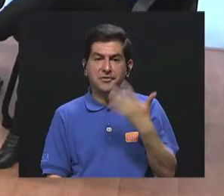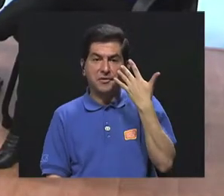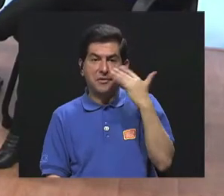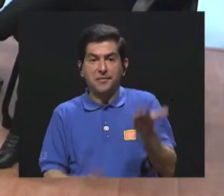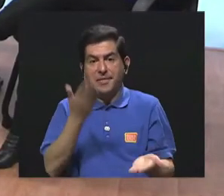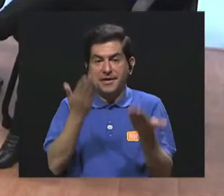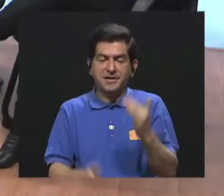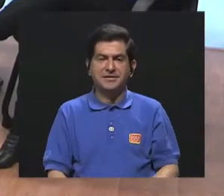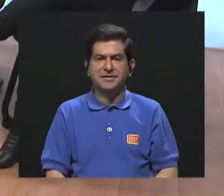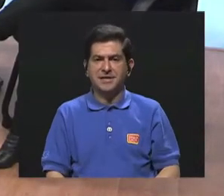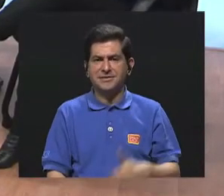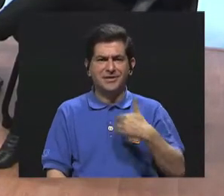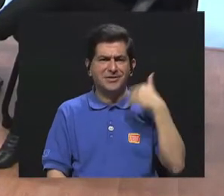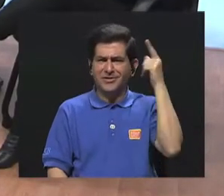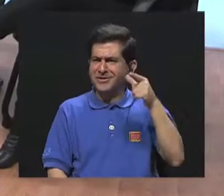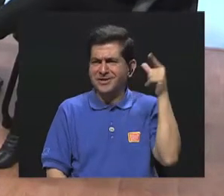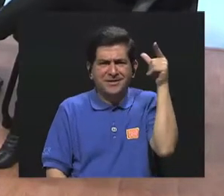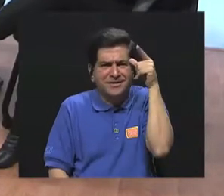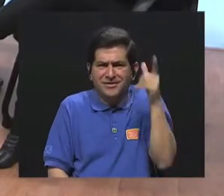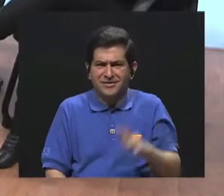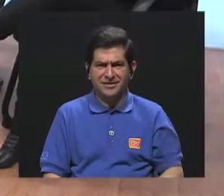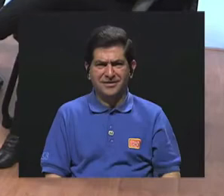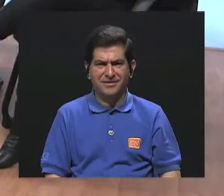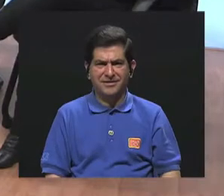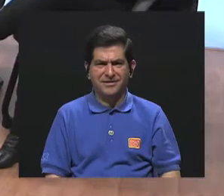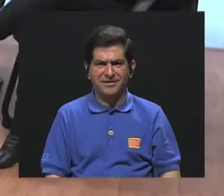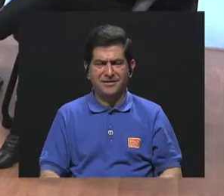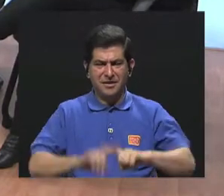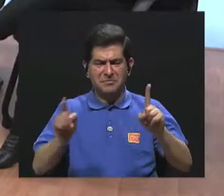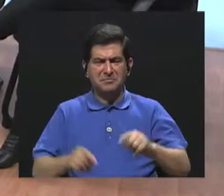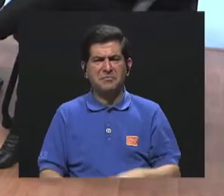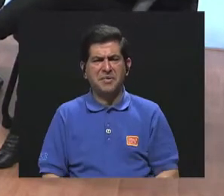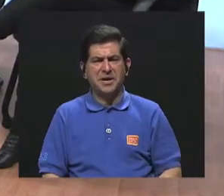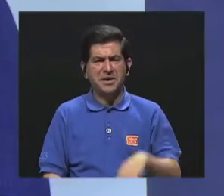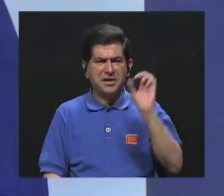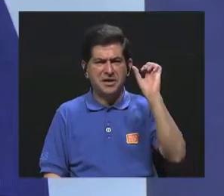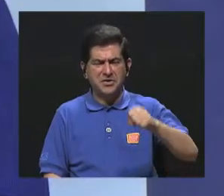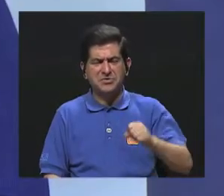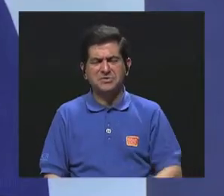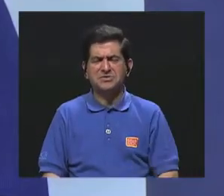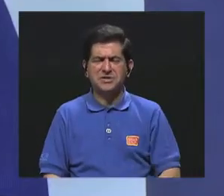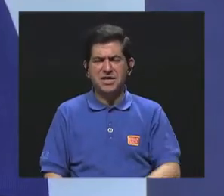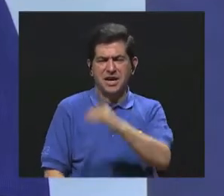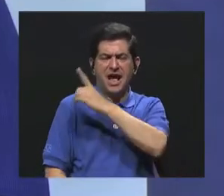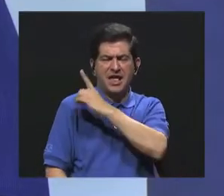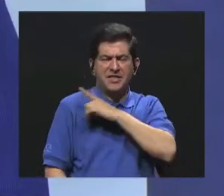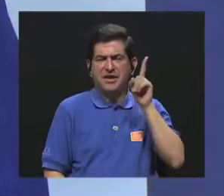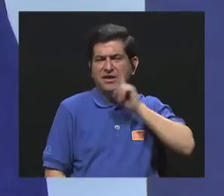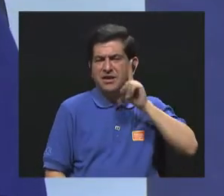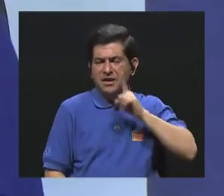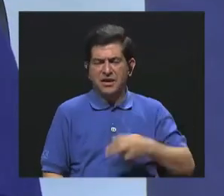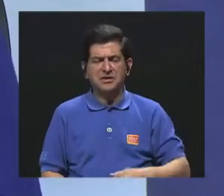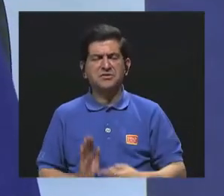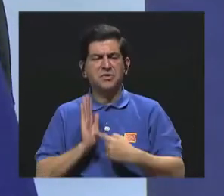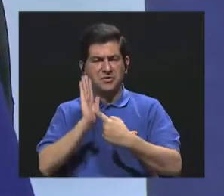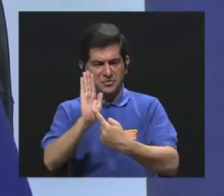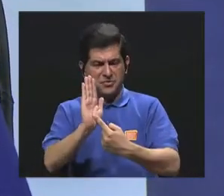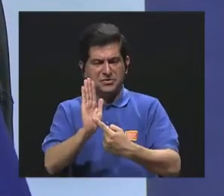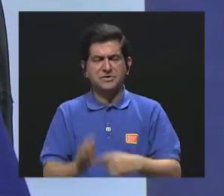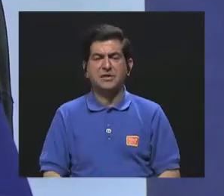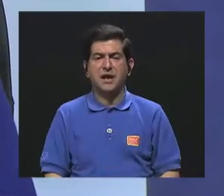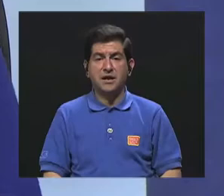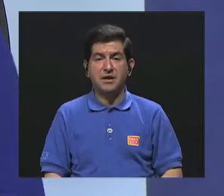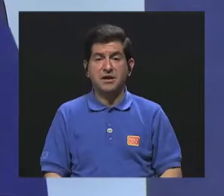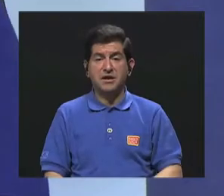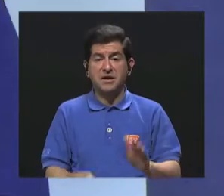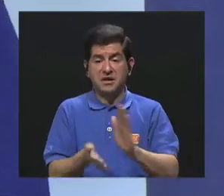parezca falto de sentido desde todo punto de vista, que se reconoce más al director de la ficción que al director del documental, como si el documental se hiciera